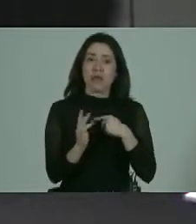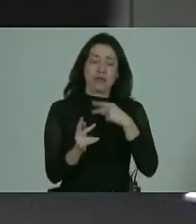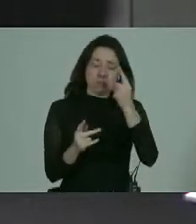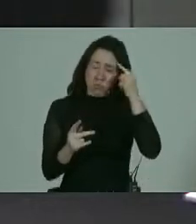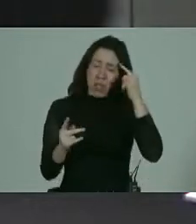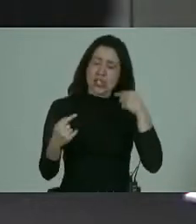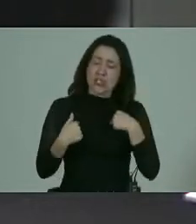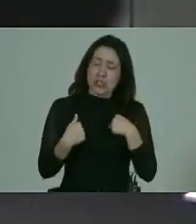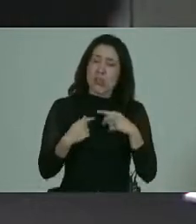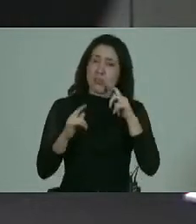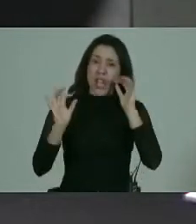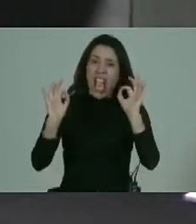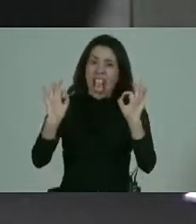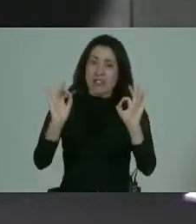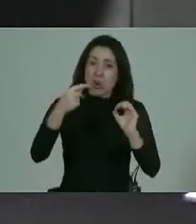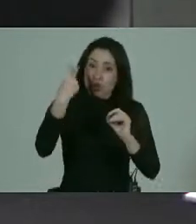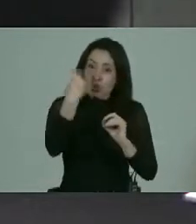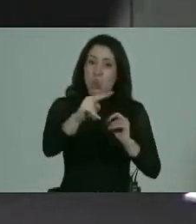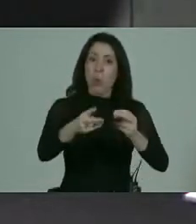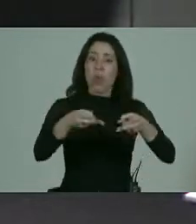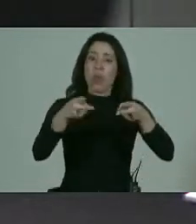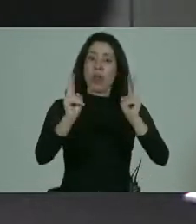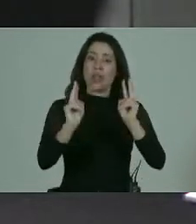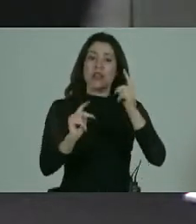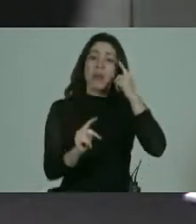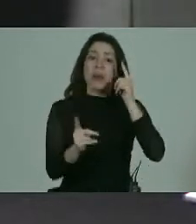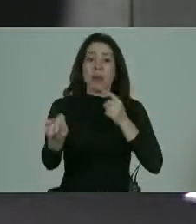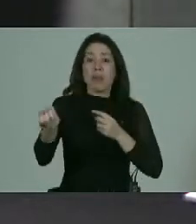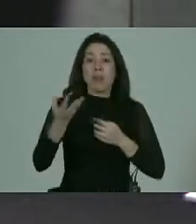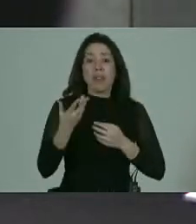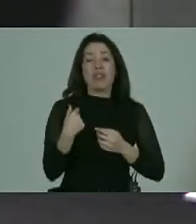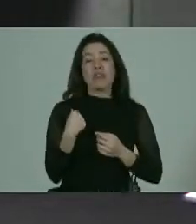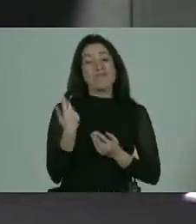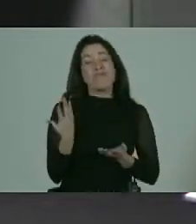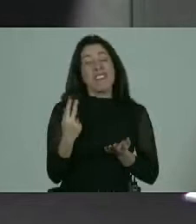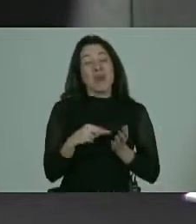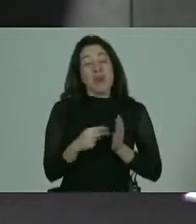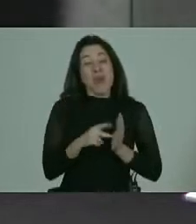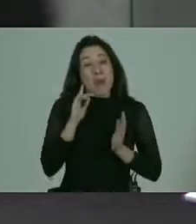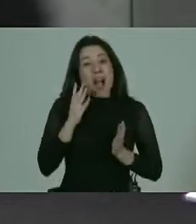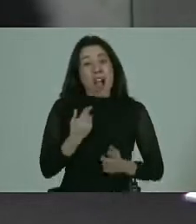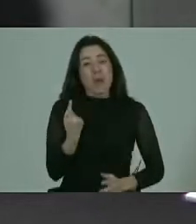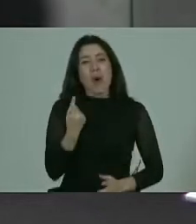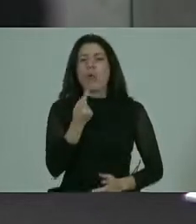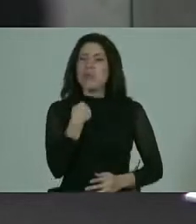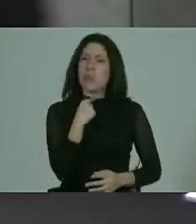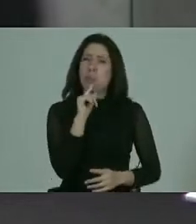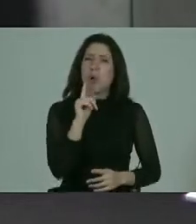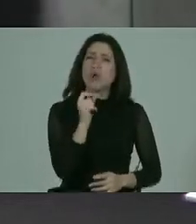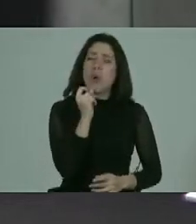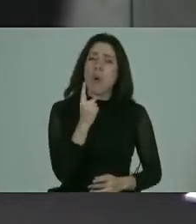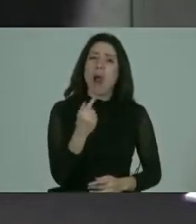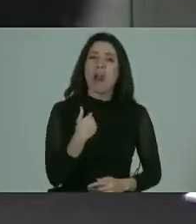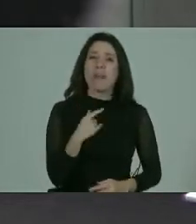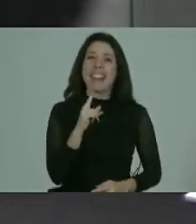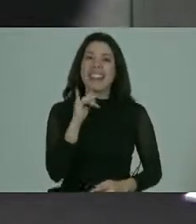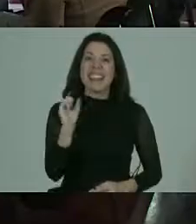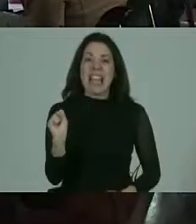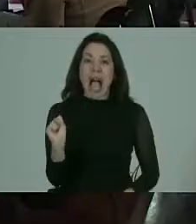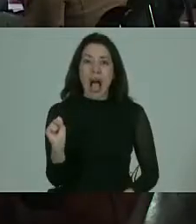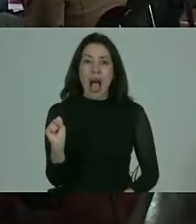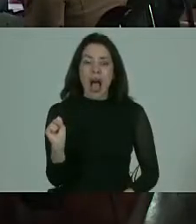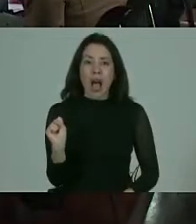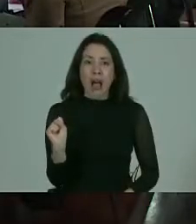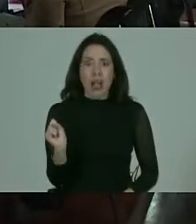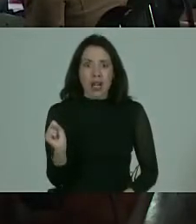encontraba estupendo que era su derecho que mi hijo tengo un solo problema cuál le dejé yo mi tía